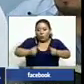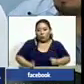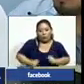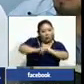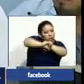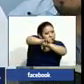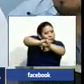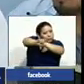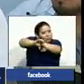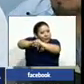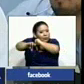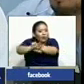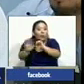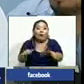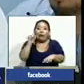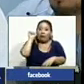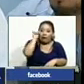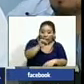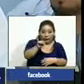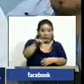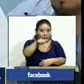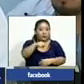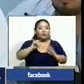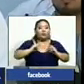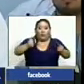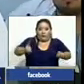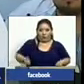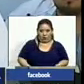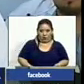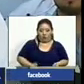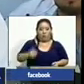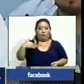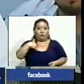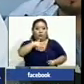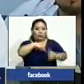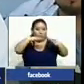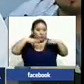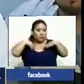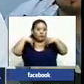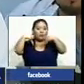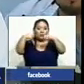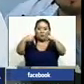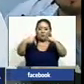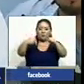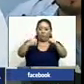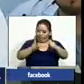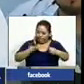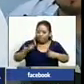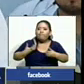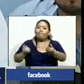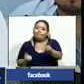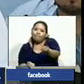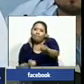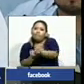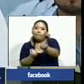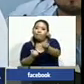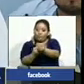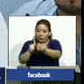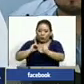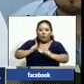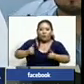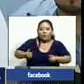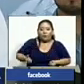de difusión que está llevando a cabo el gobierno central y el Ministerio de Salud Pública. Vamos a apoyar al gobierno